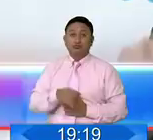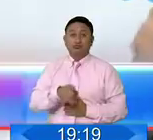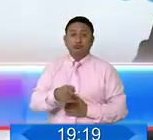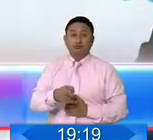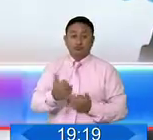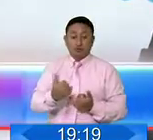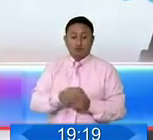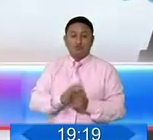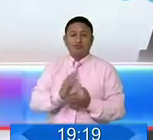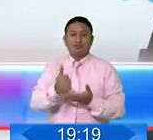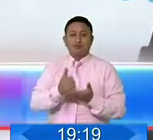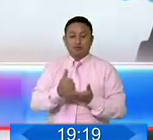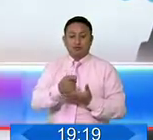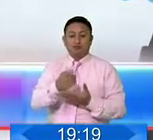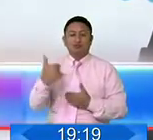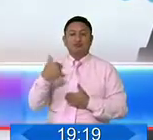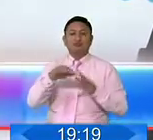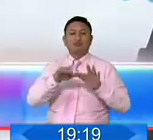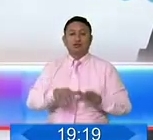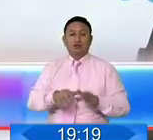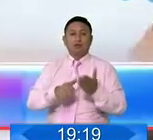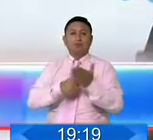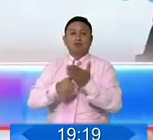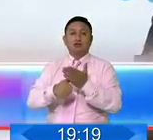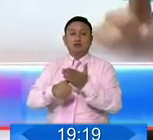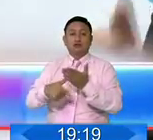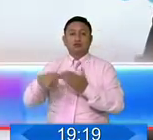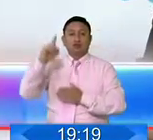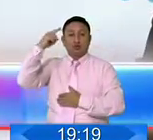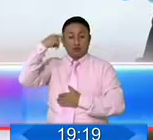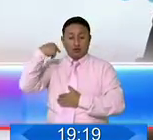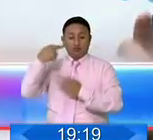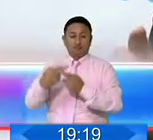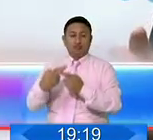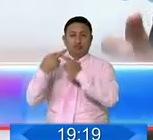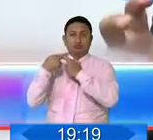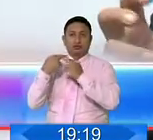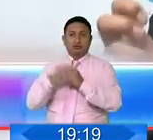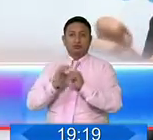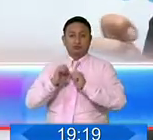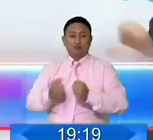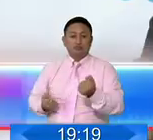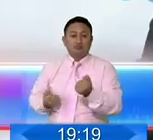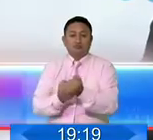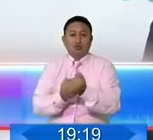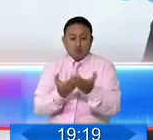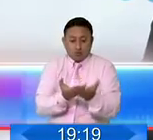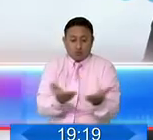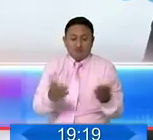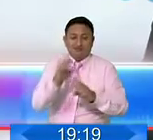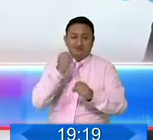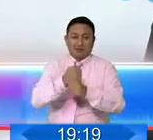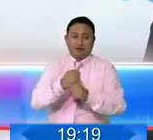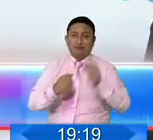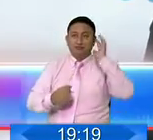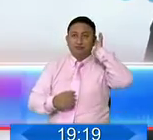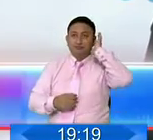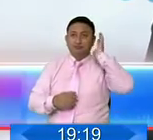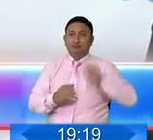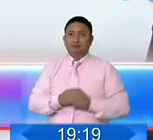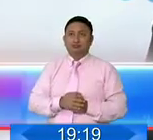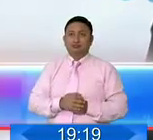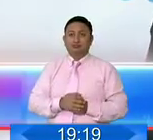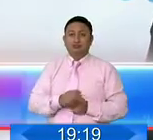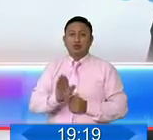tener una secretaría, un ministerio y un gobierno responsable que quiere darle el impulso al joven. Ustedes